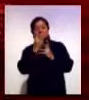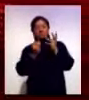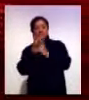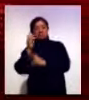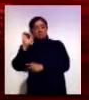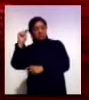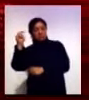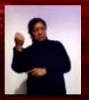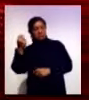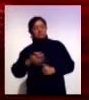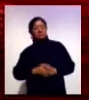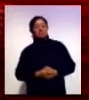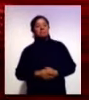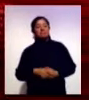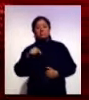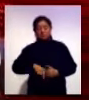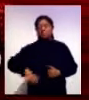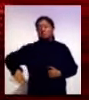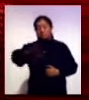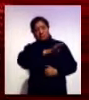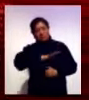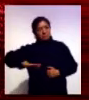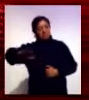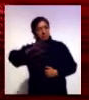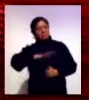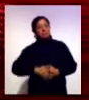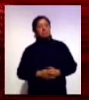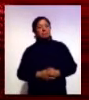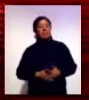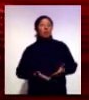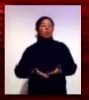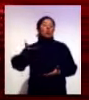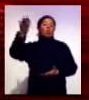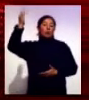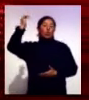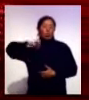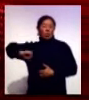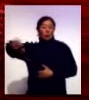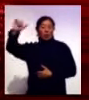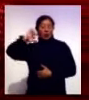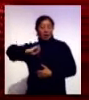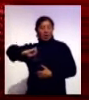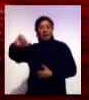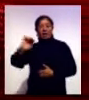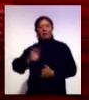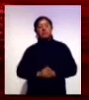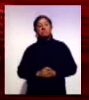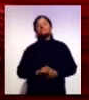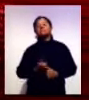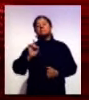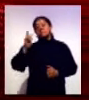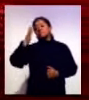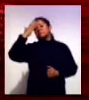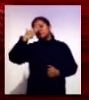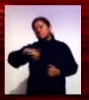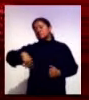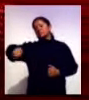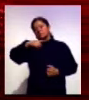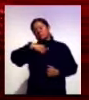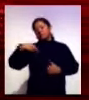aquí en la región viene desde la época prehispánica y ellos, como tienen conocimientos,